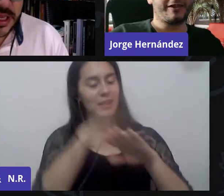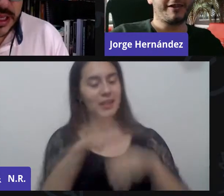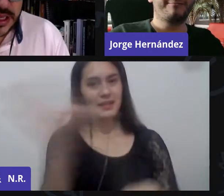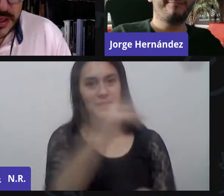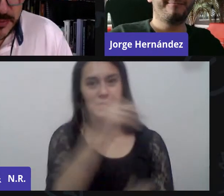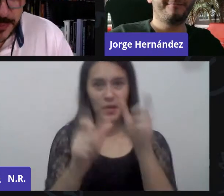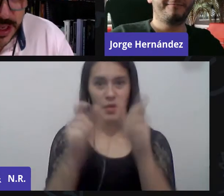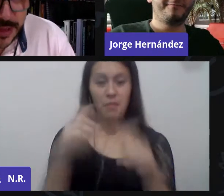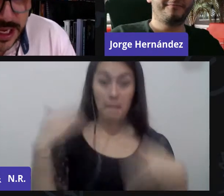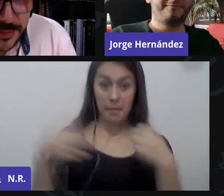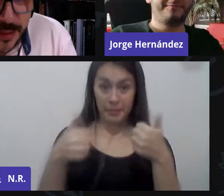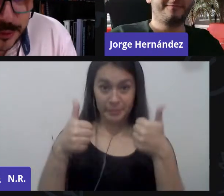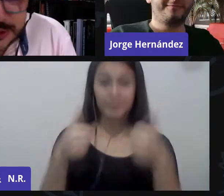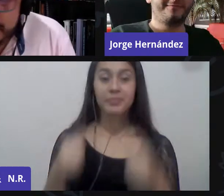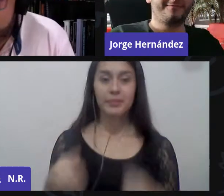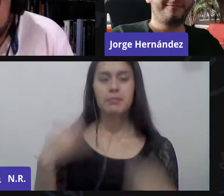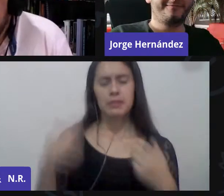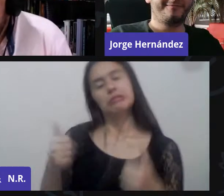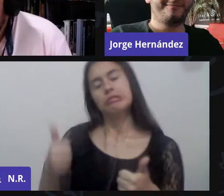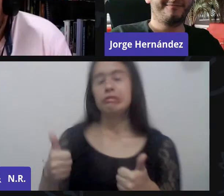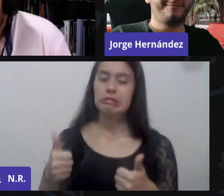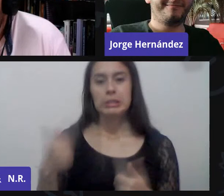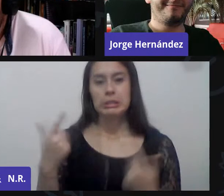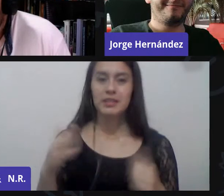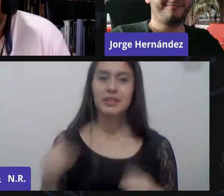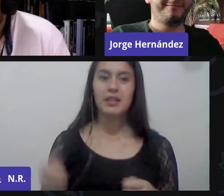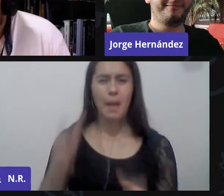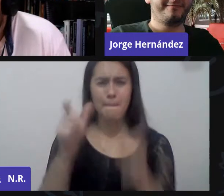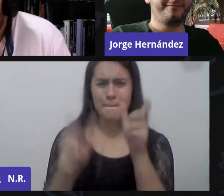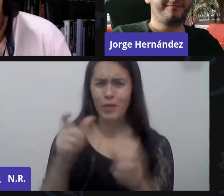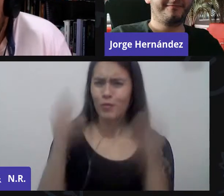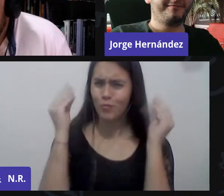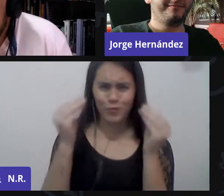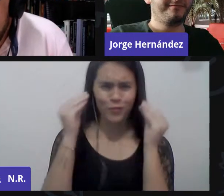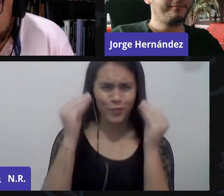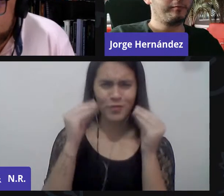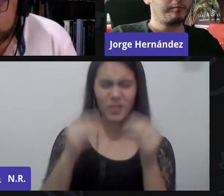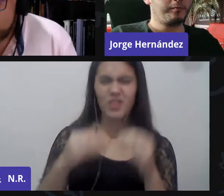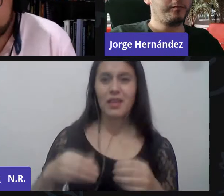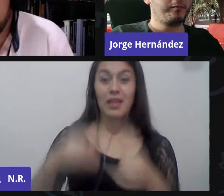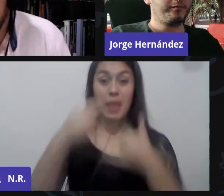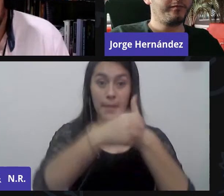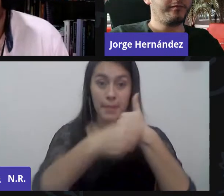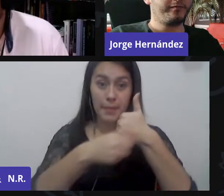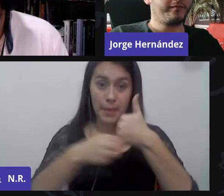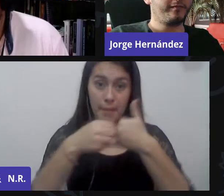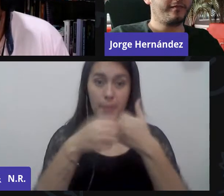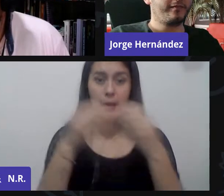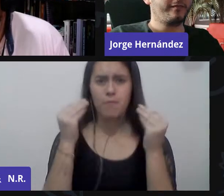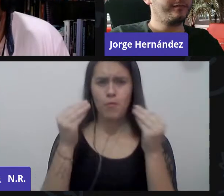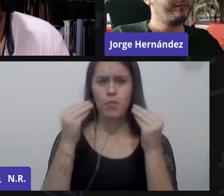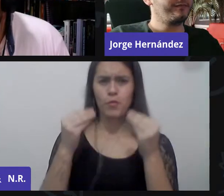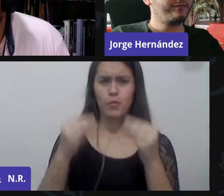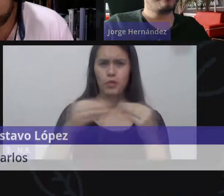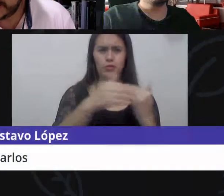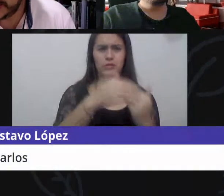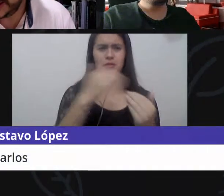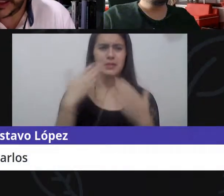se encuentran? Bien, bien. Ahí vamos. Mucha gente saludándonos desde diferentes partes del país, desde